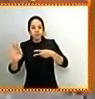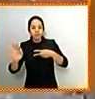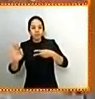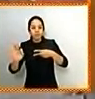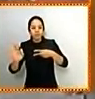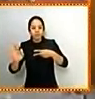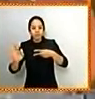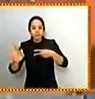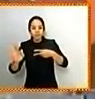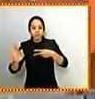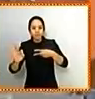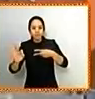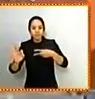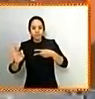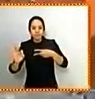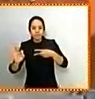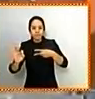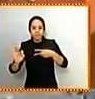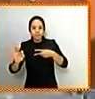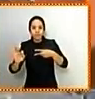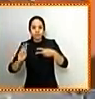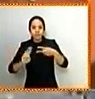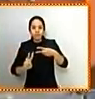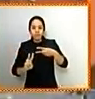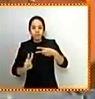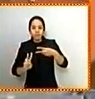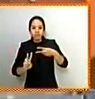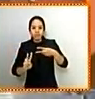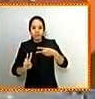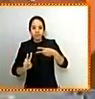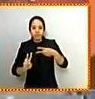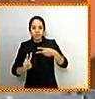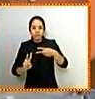segundo número ganador. Primer dígito 2, segundo dígito